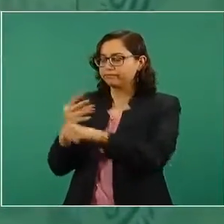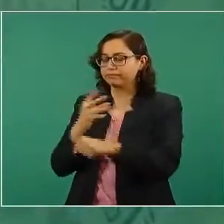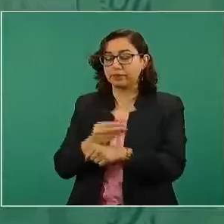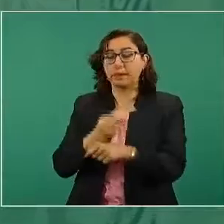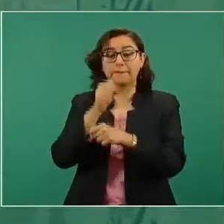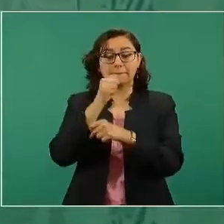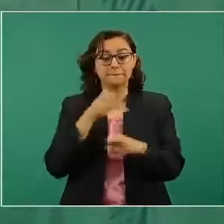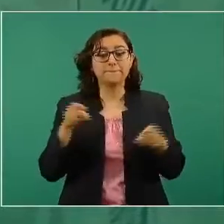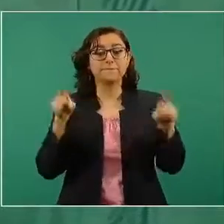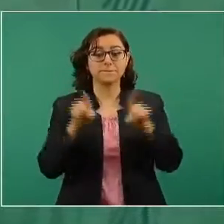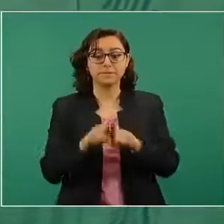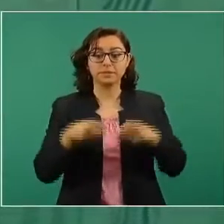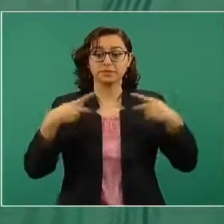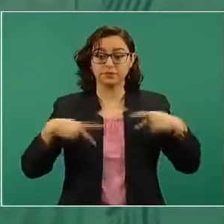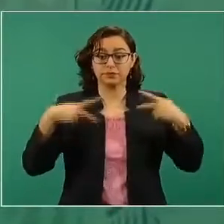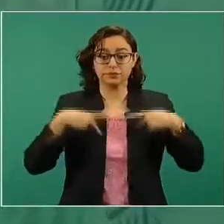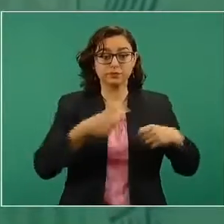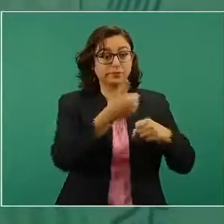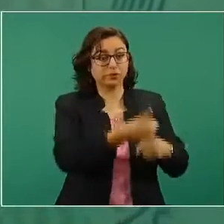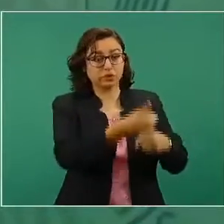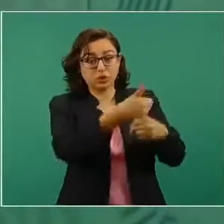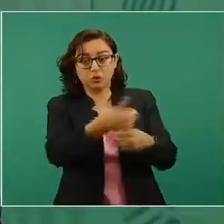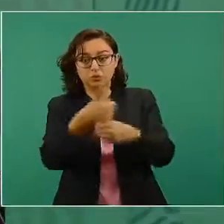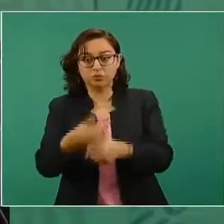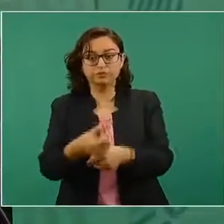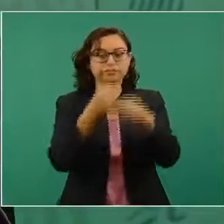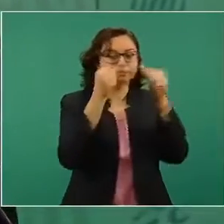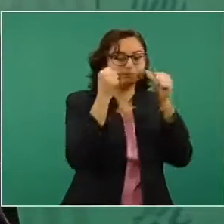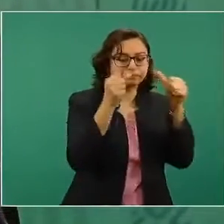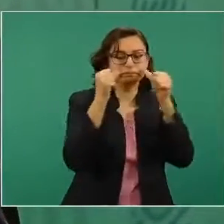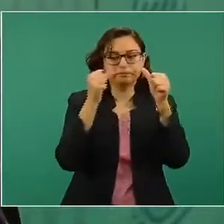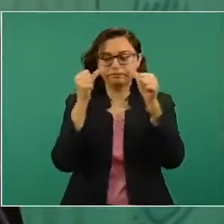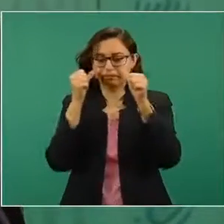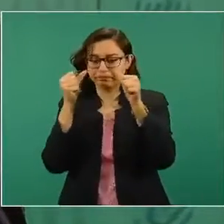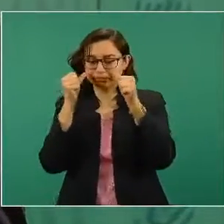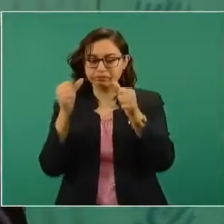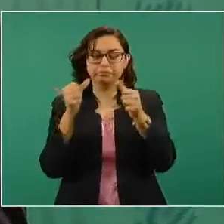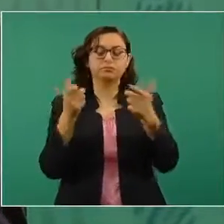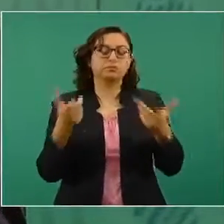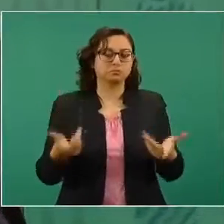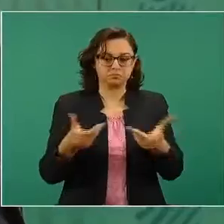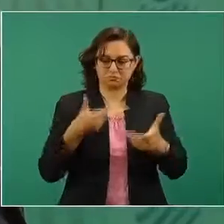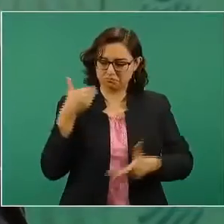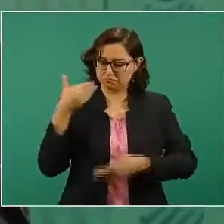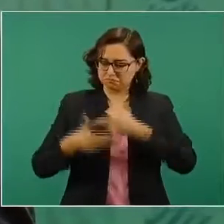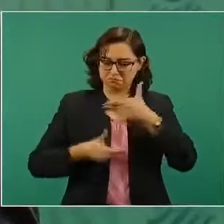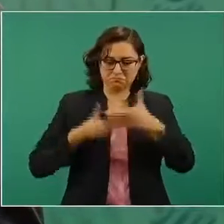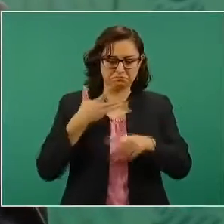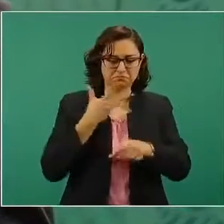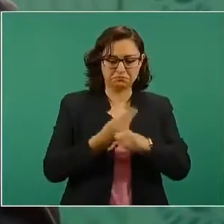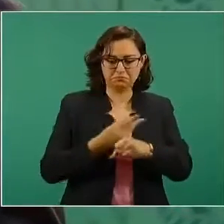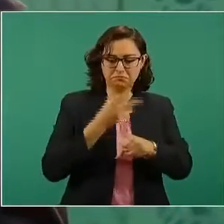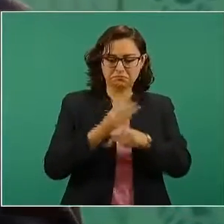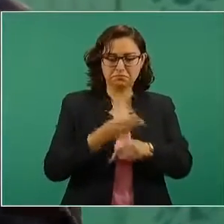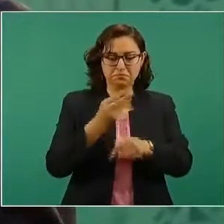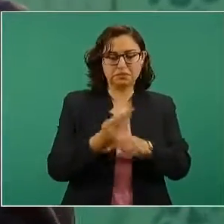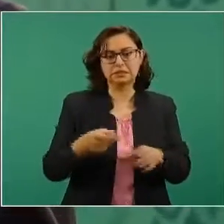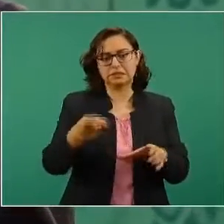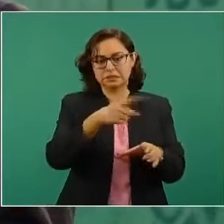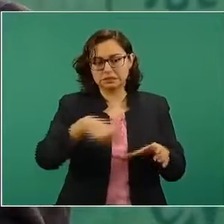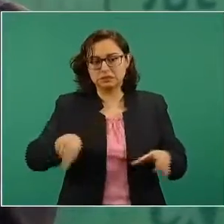a todos los afectados por los sismos. Se ha seguido atendiendo sus demandas,